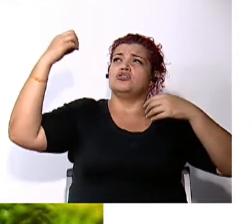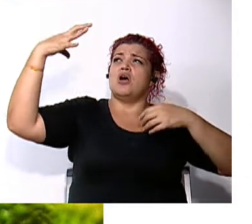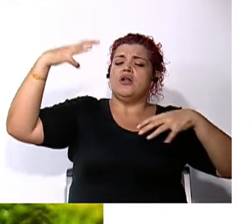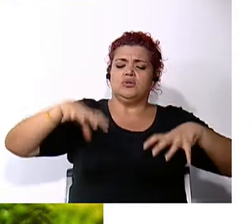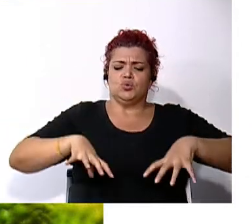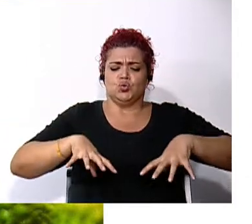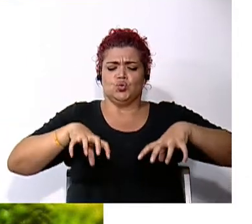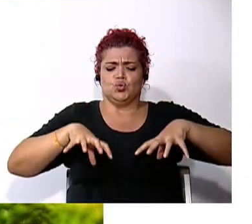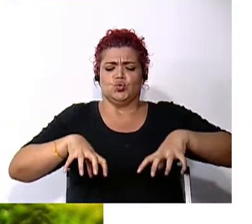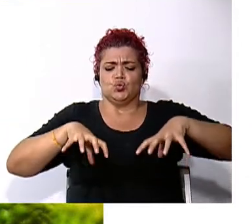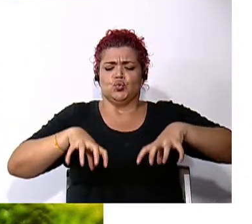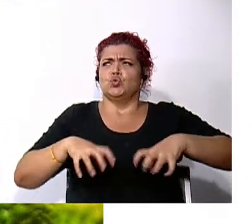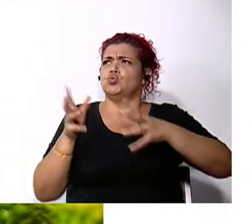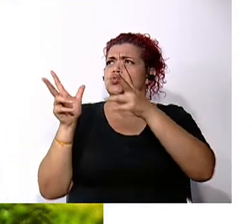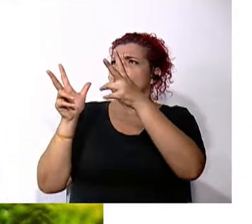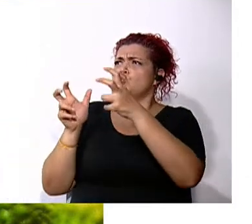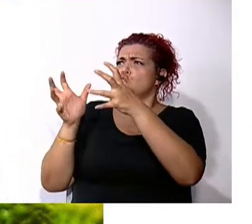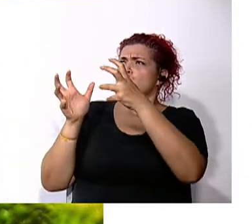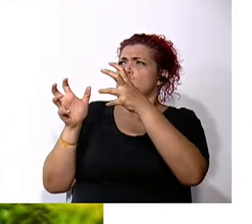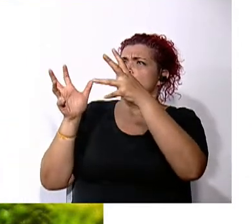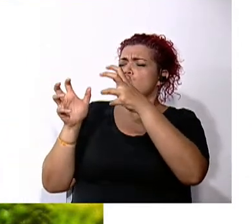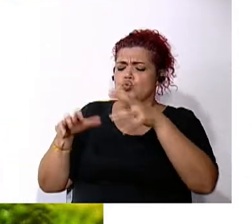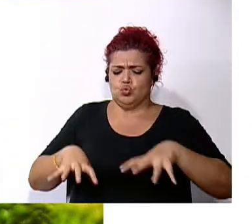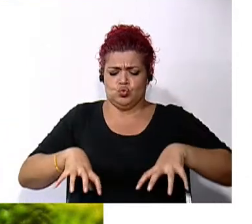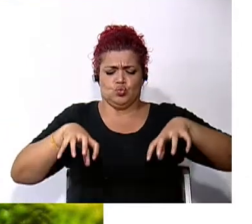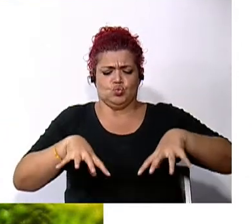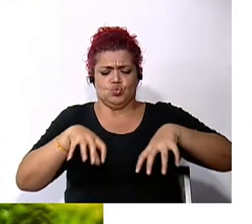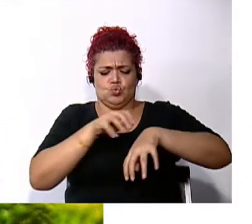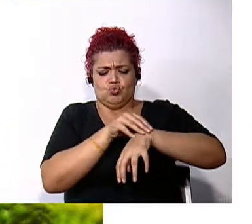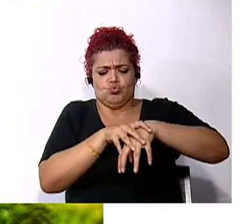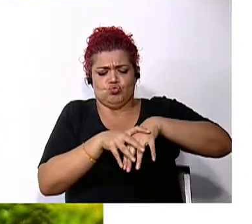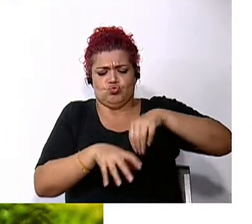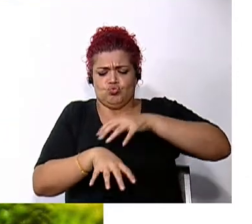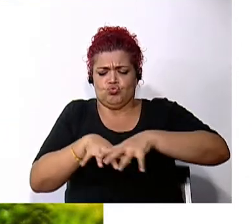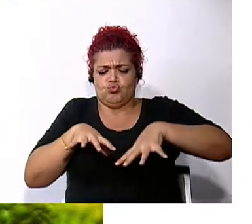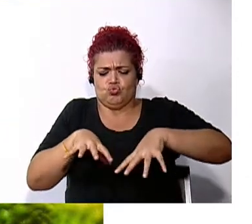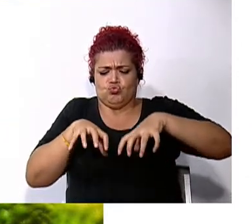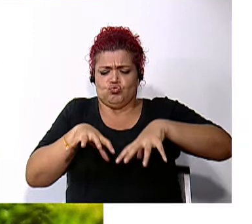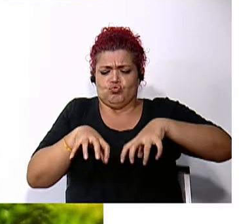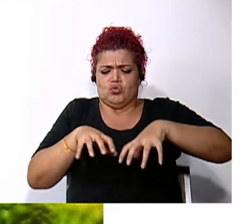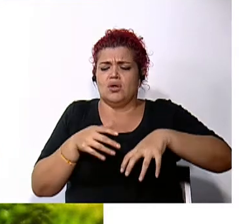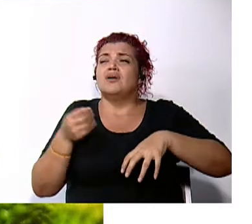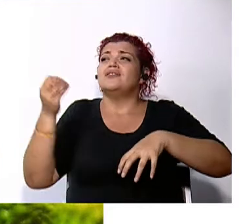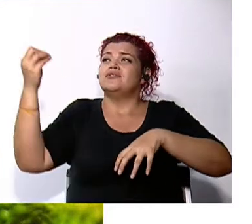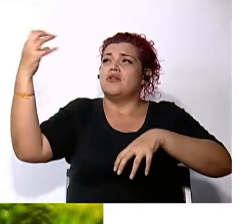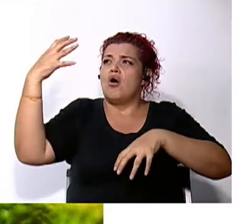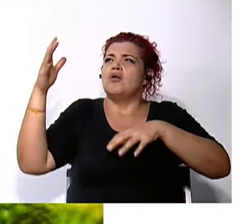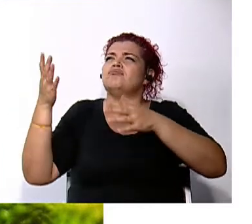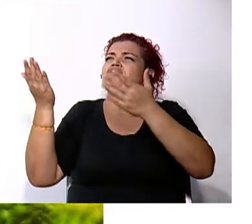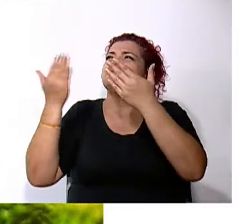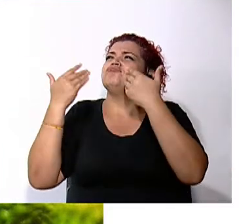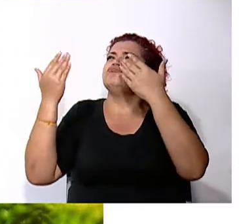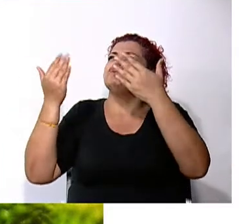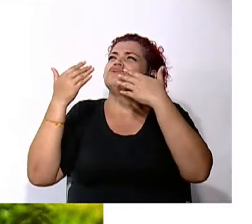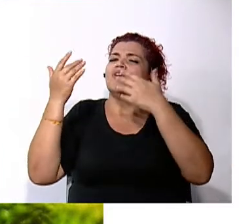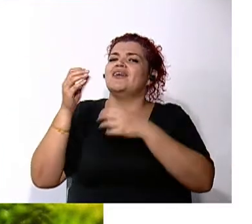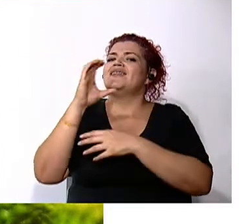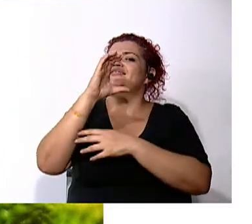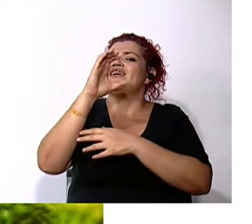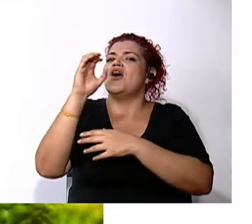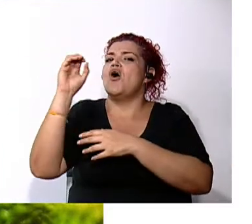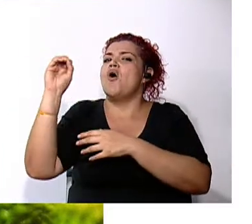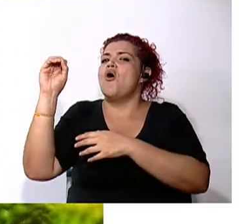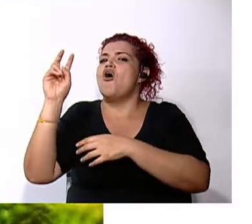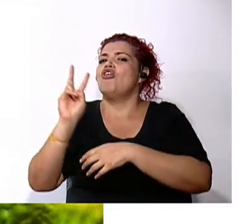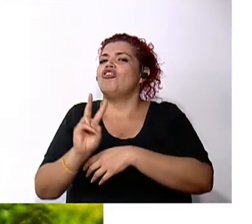necesitan. A partir de la energía lumínica que les da el sol, captan el dióxido de carbono y se